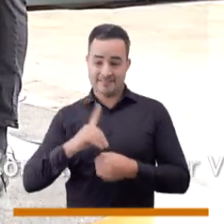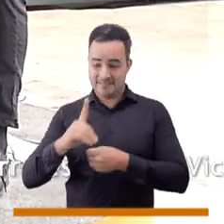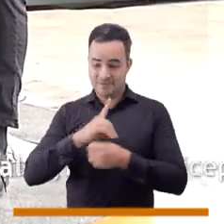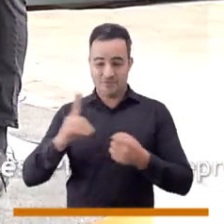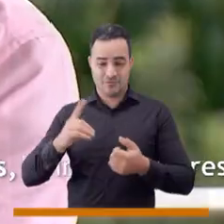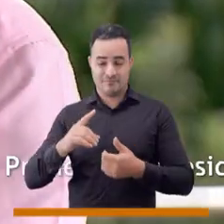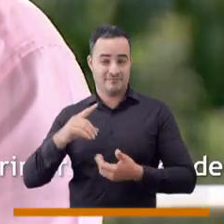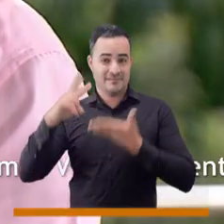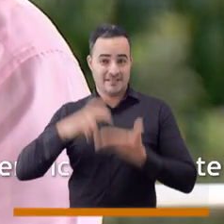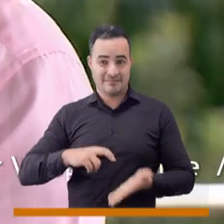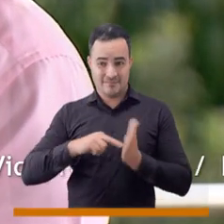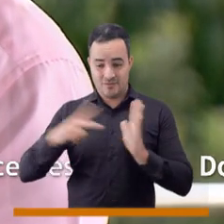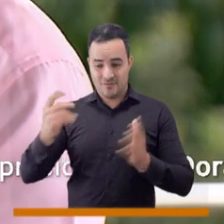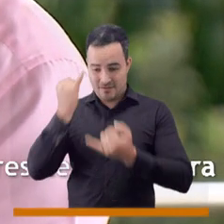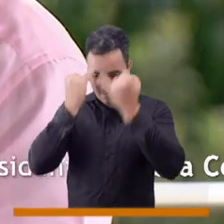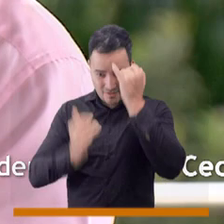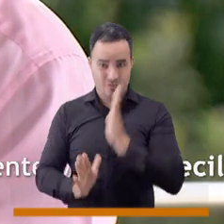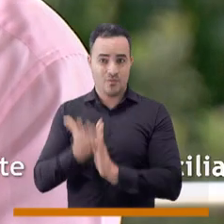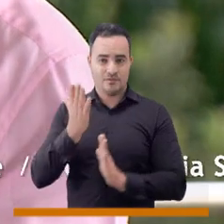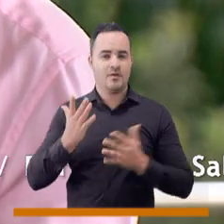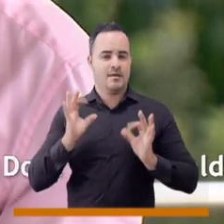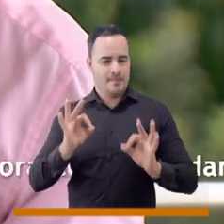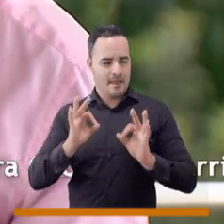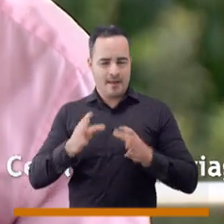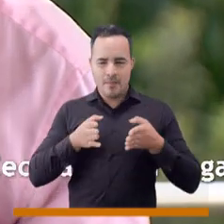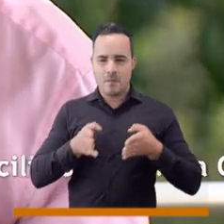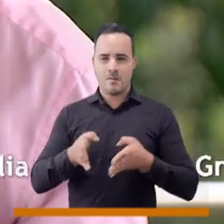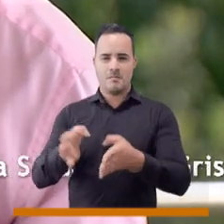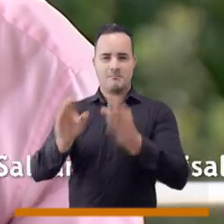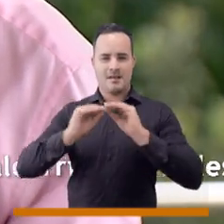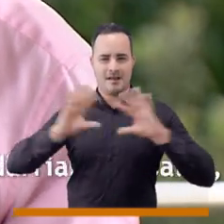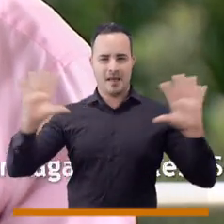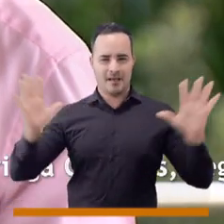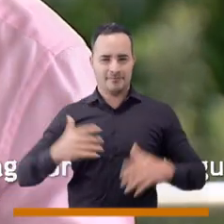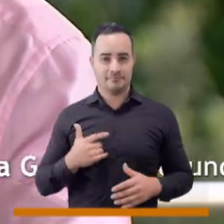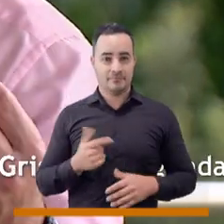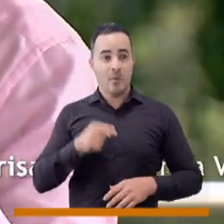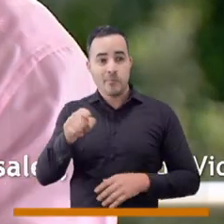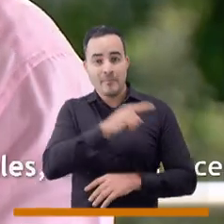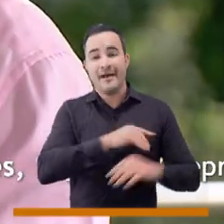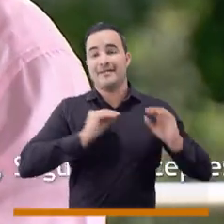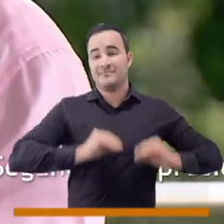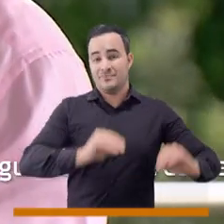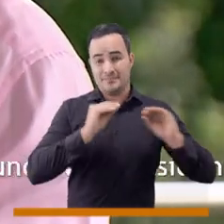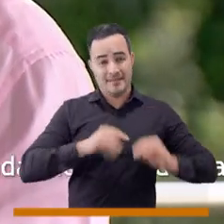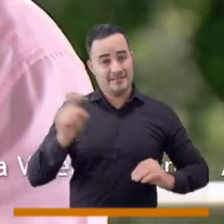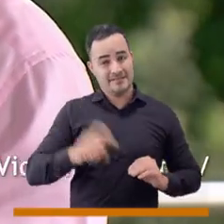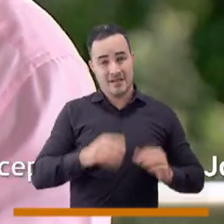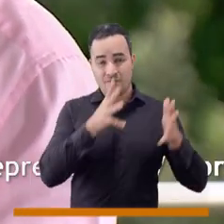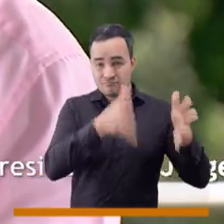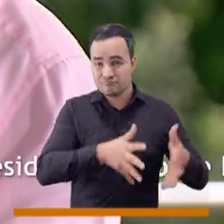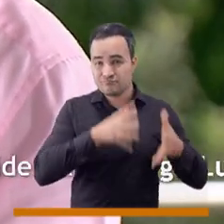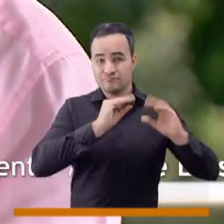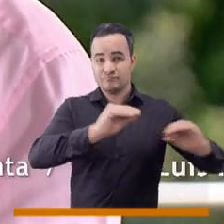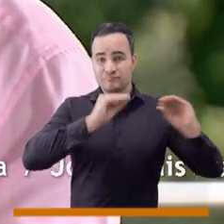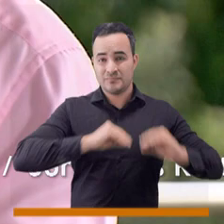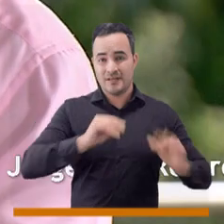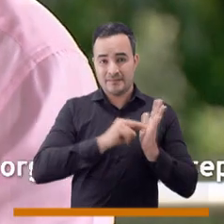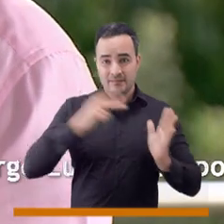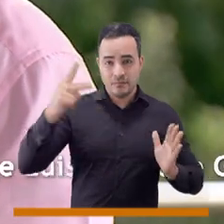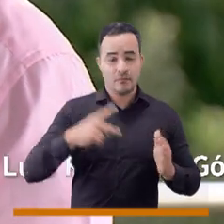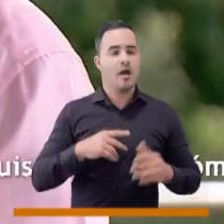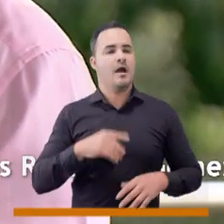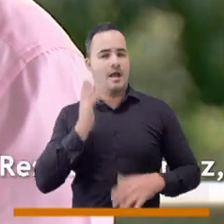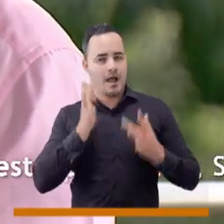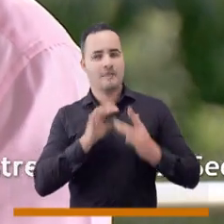e innovación como norte de la ciudad, con claridad, y debe haber una transformación en la educación, acciones técnicas en ese sentido y